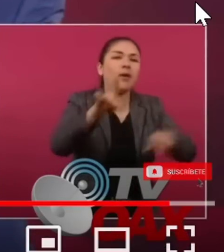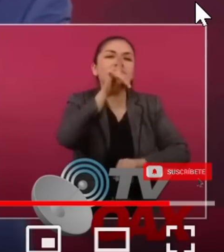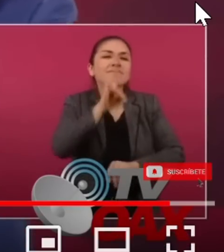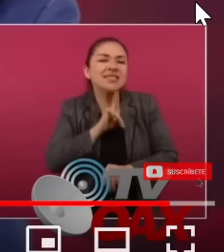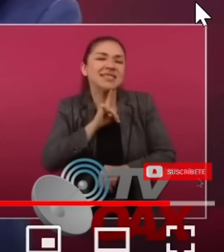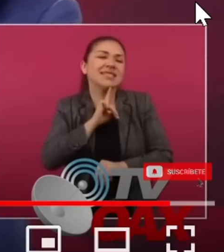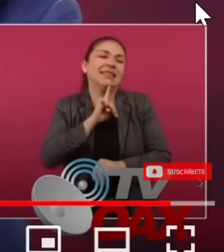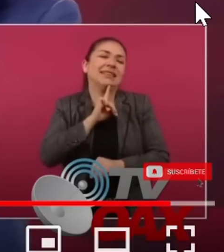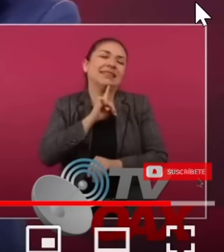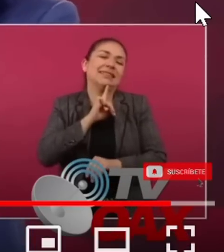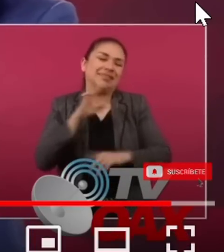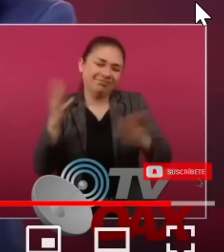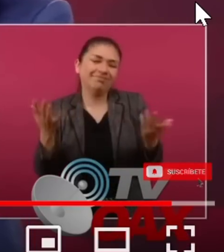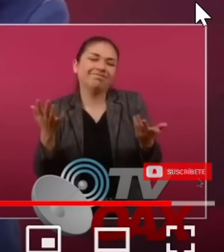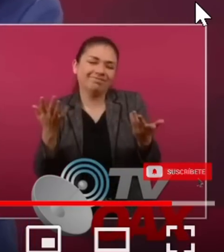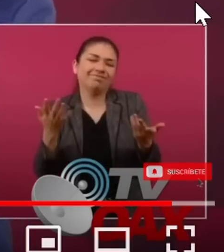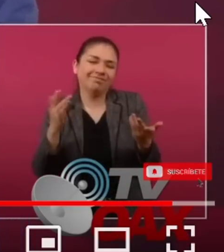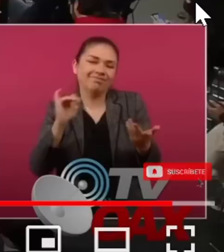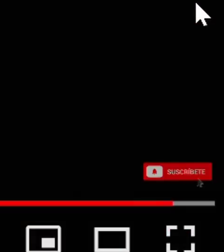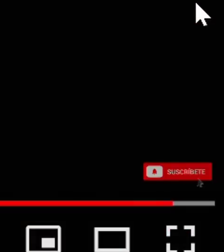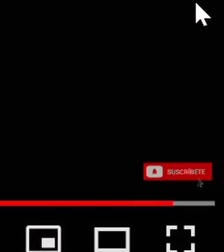Camajane.